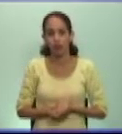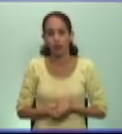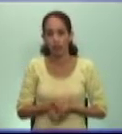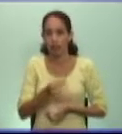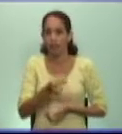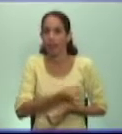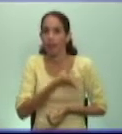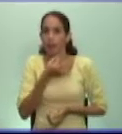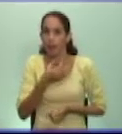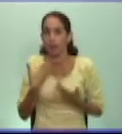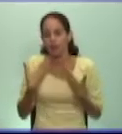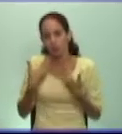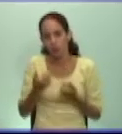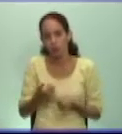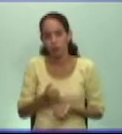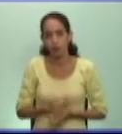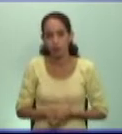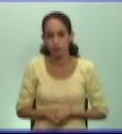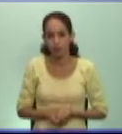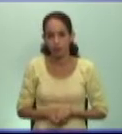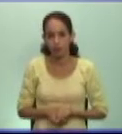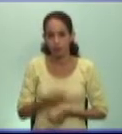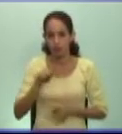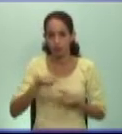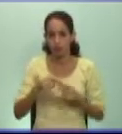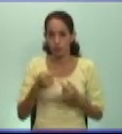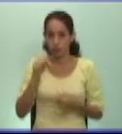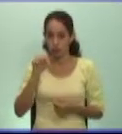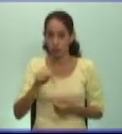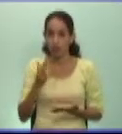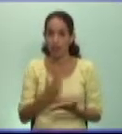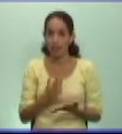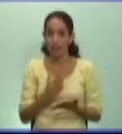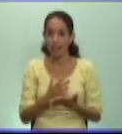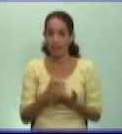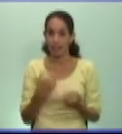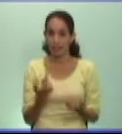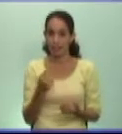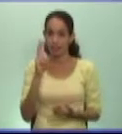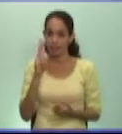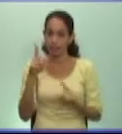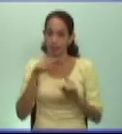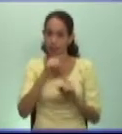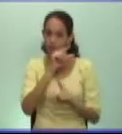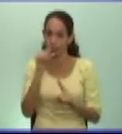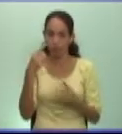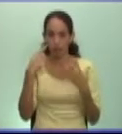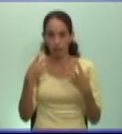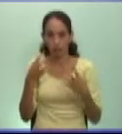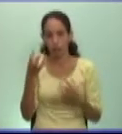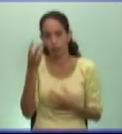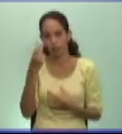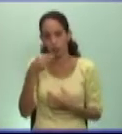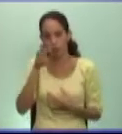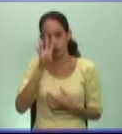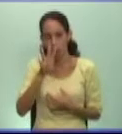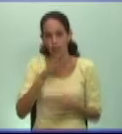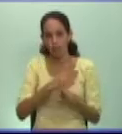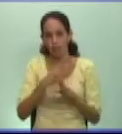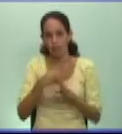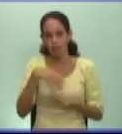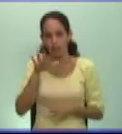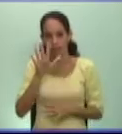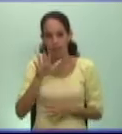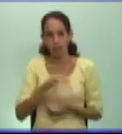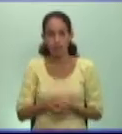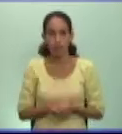más profundidad. Por eso es que la clase de hoy le vamos a dar mucha más fuerza a estos 2 temas. De este contenido general, ¿qué quisiera